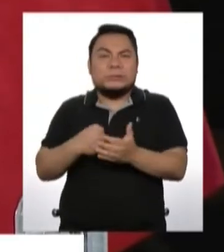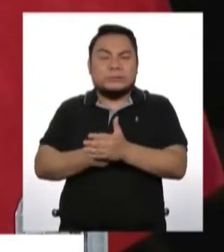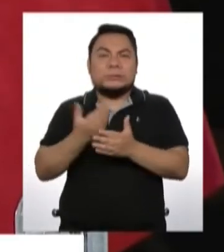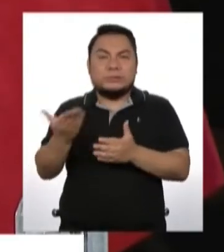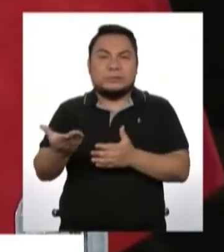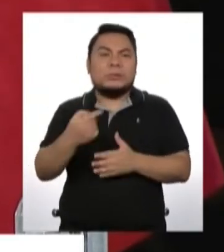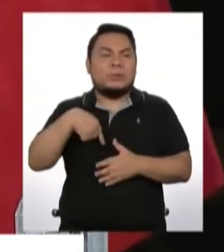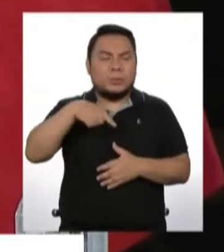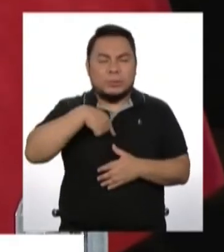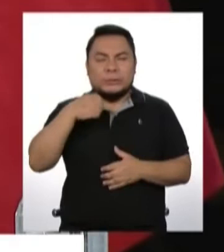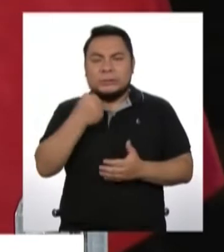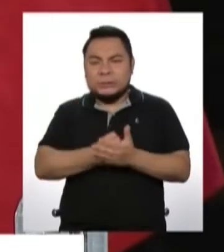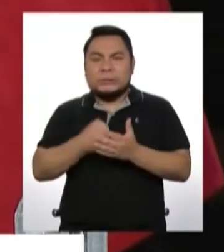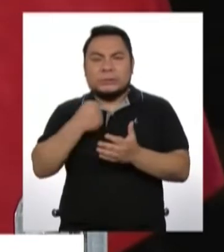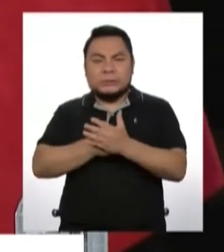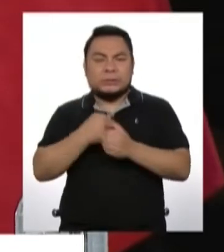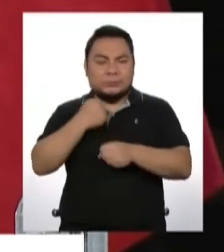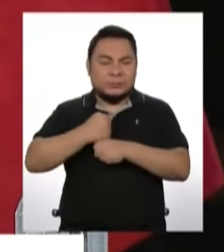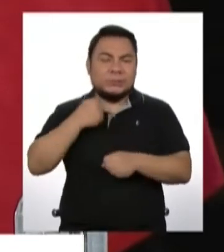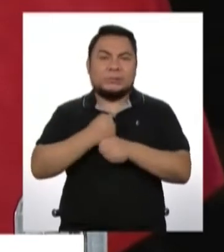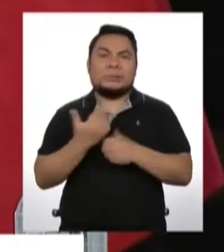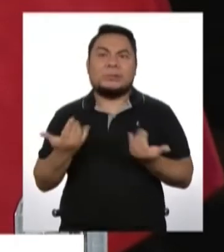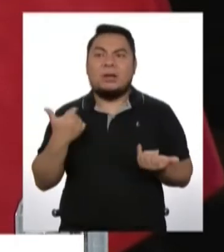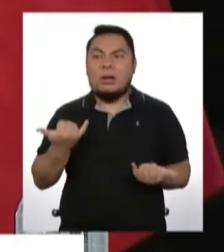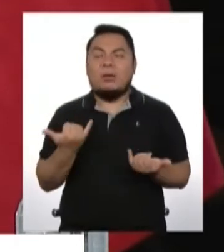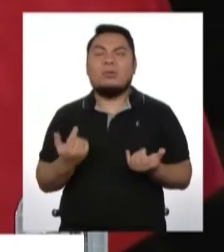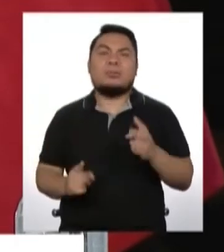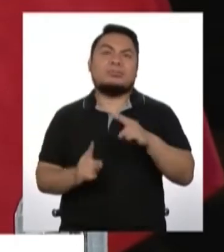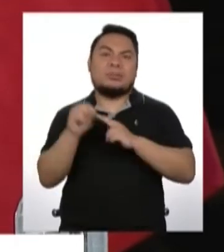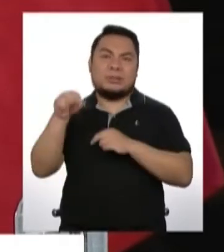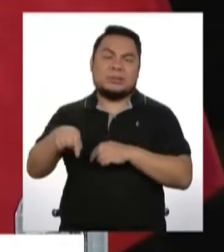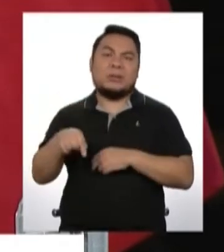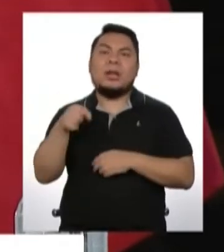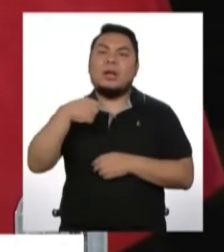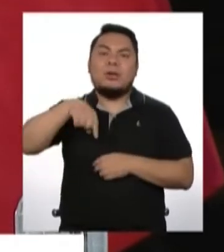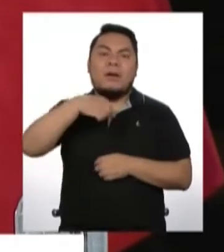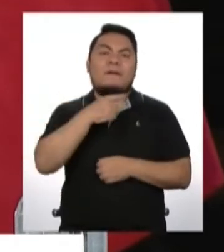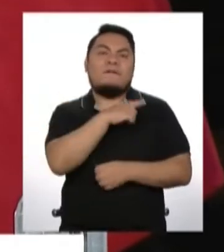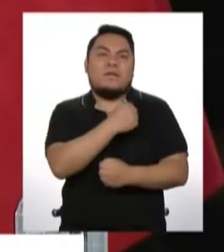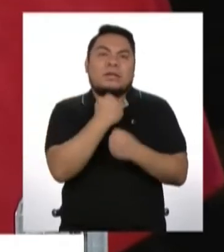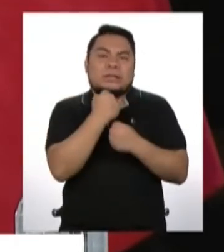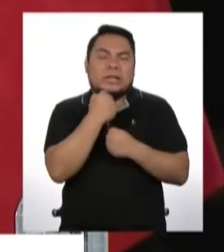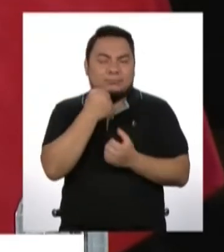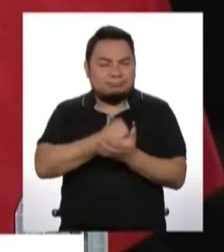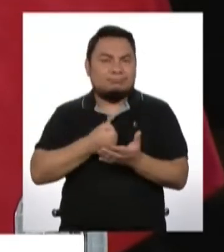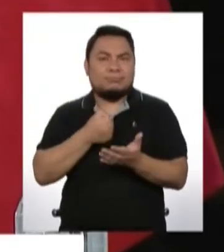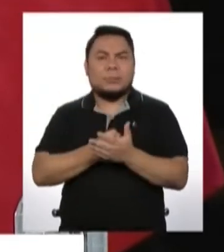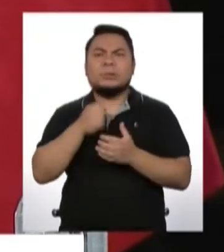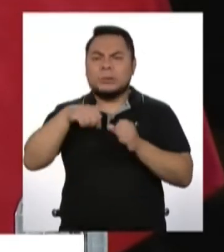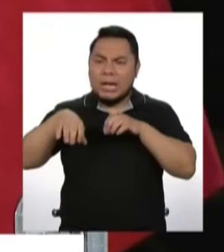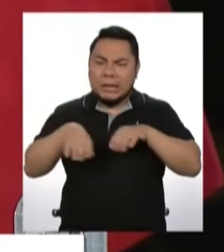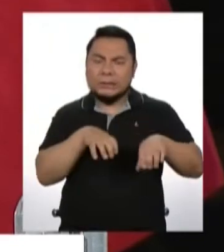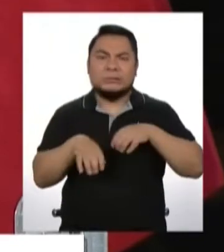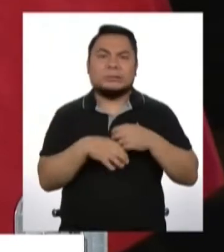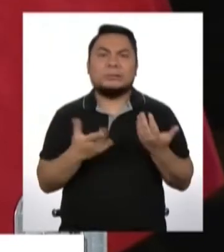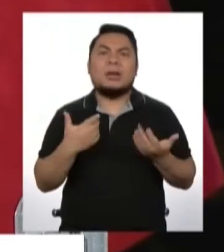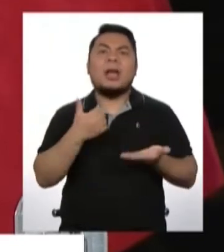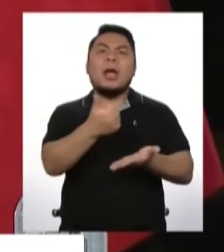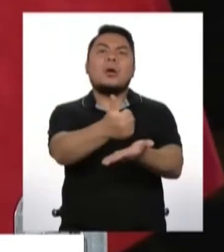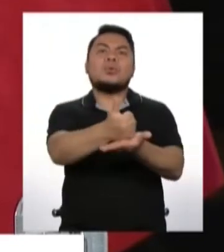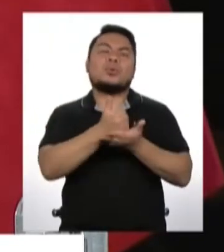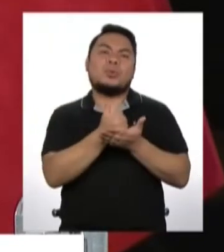con el reto que la historia pone en nosotros, con la fuerza que requerimos. Y vamos a hacerlo con la